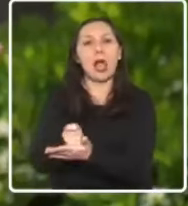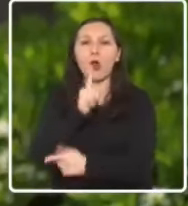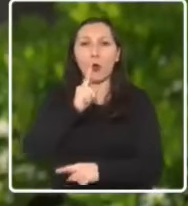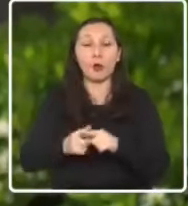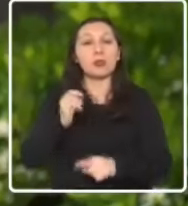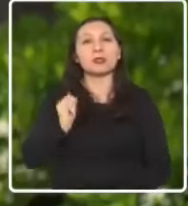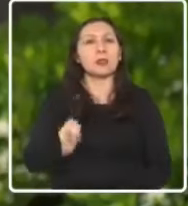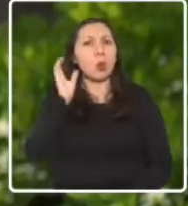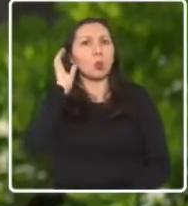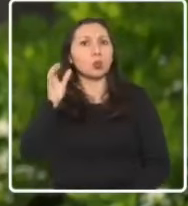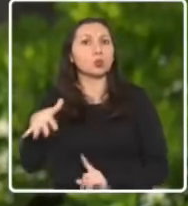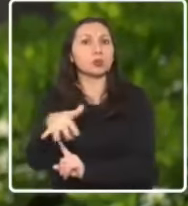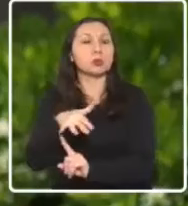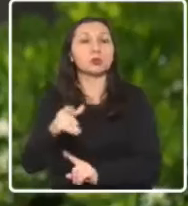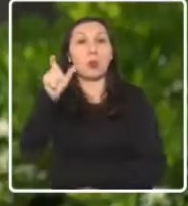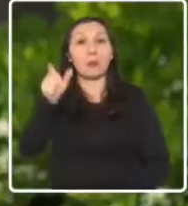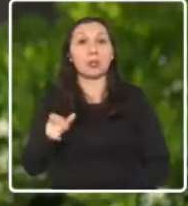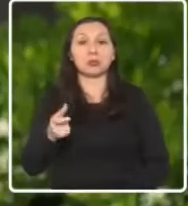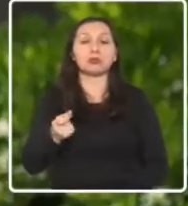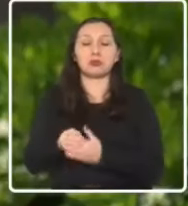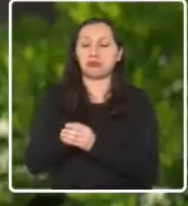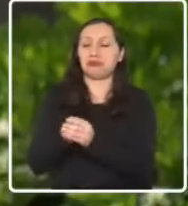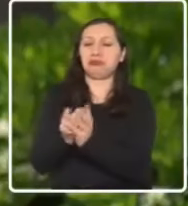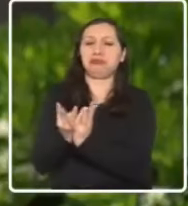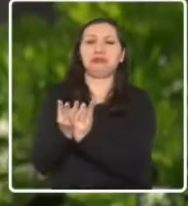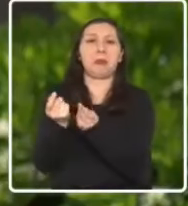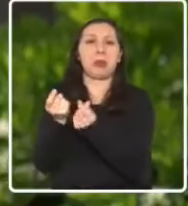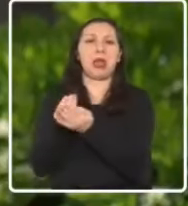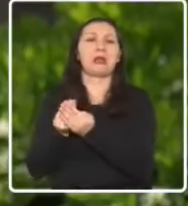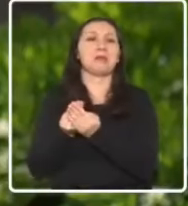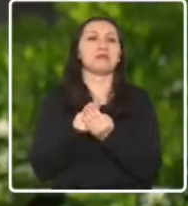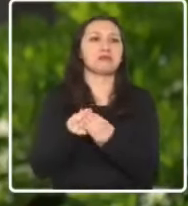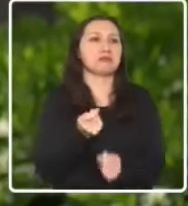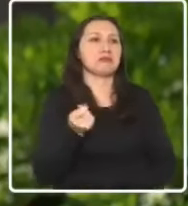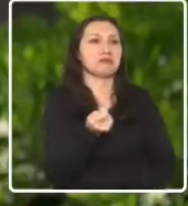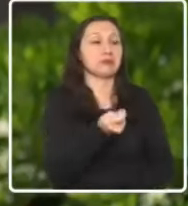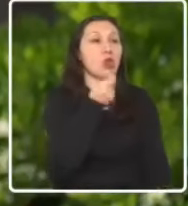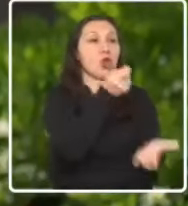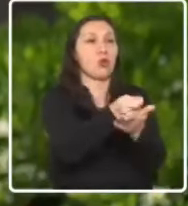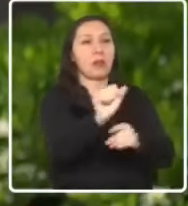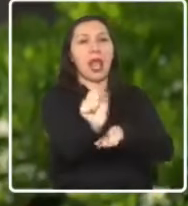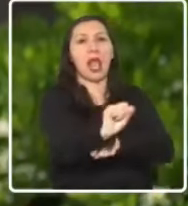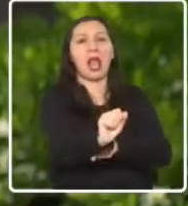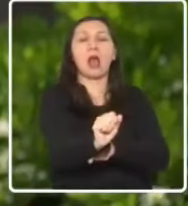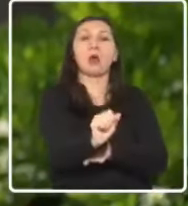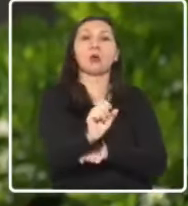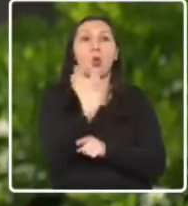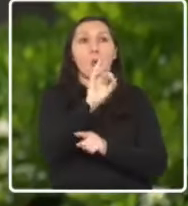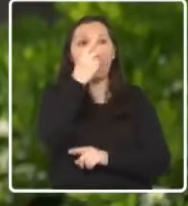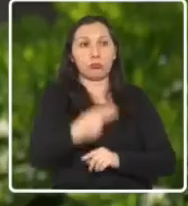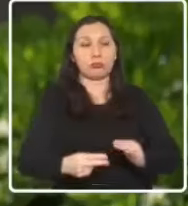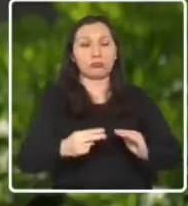hemos escuchado casos en los cuales llega alguien con un fajo de billetes, ¿cierto?, a comprar un vehículo, a comprar incluso una